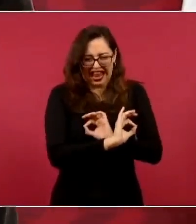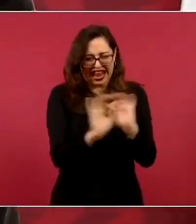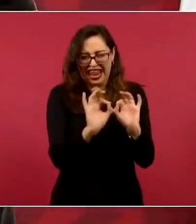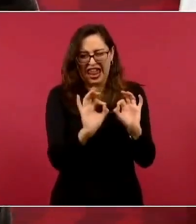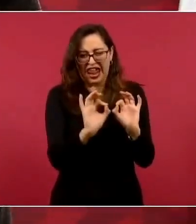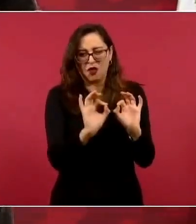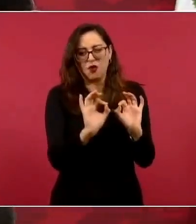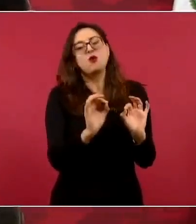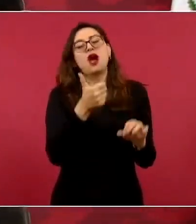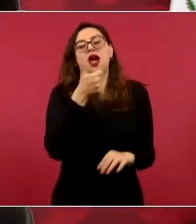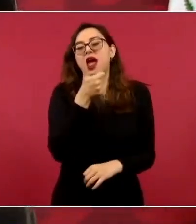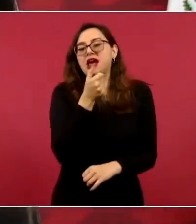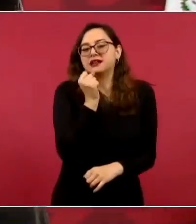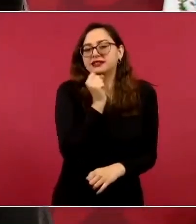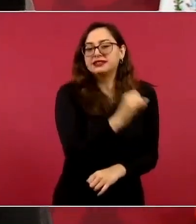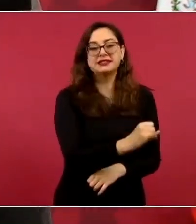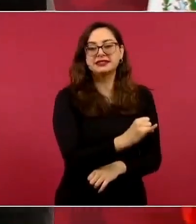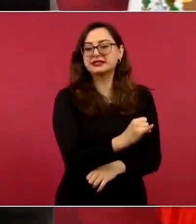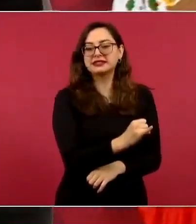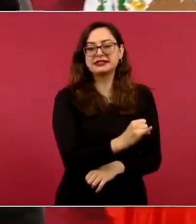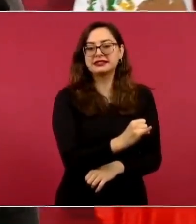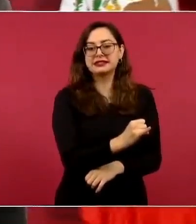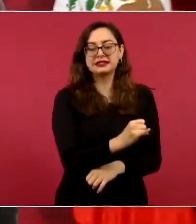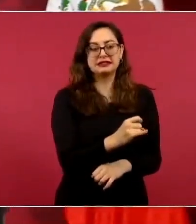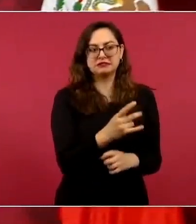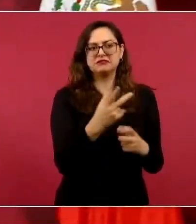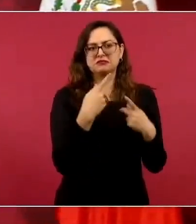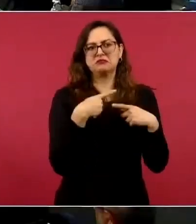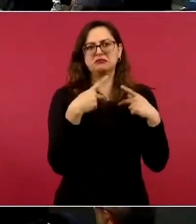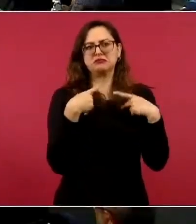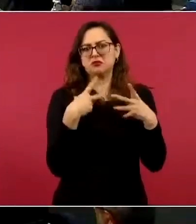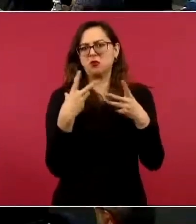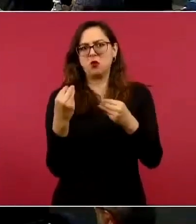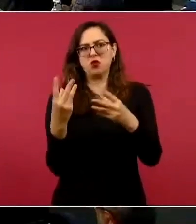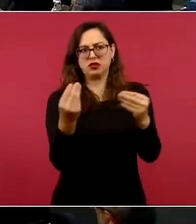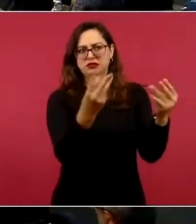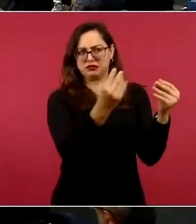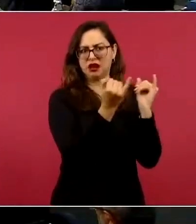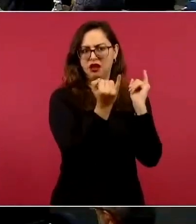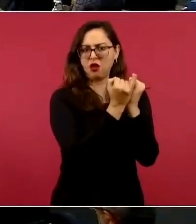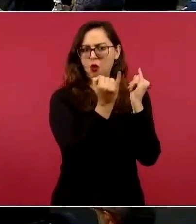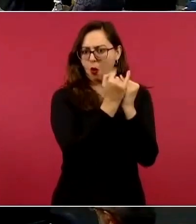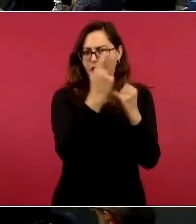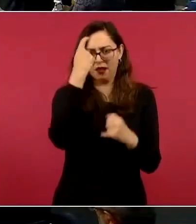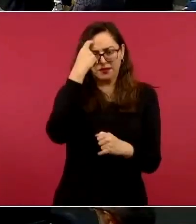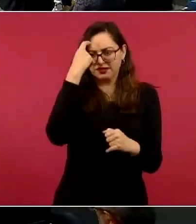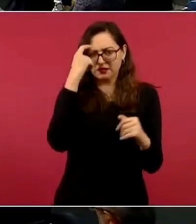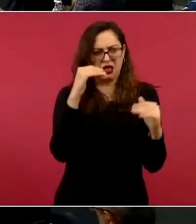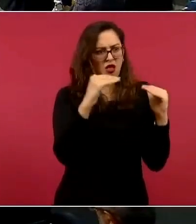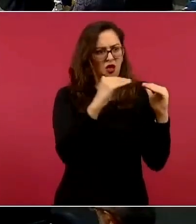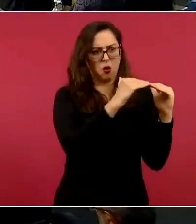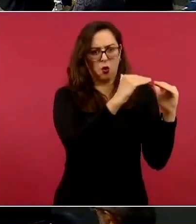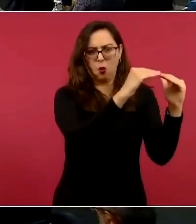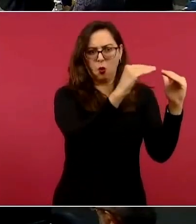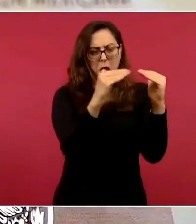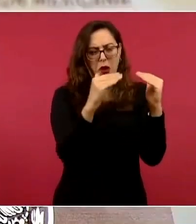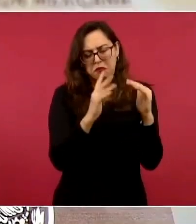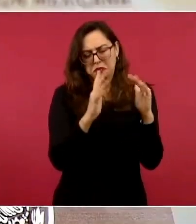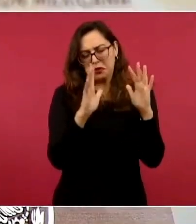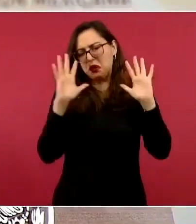¿Cómo es el pensamiento de millones de mexicanos que merecen